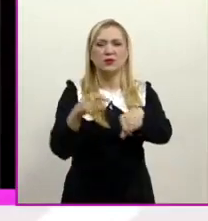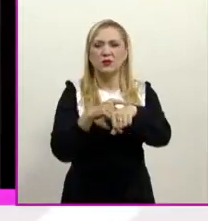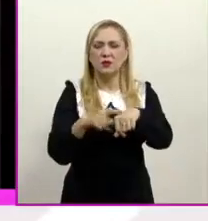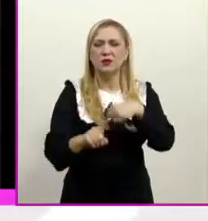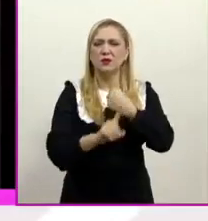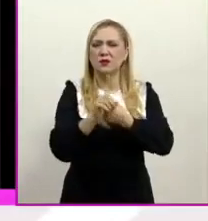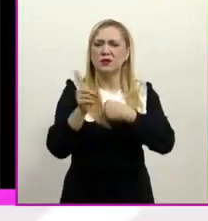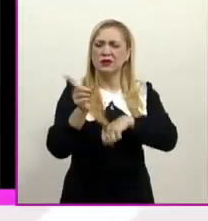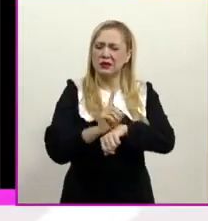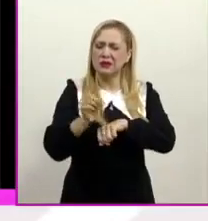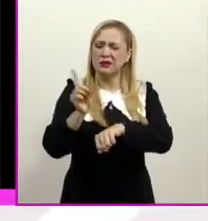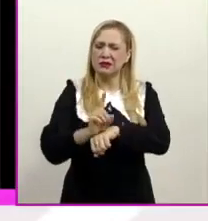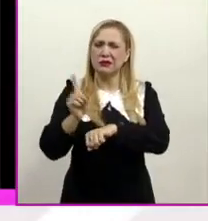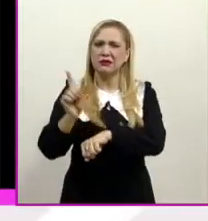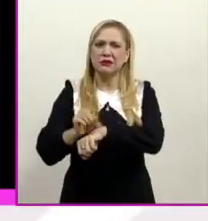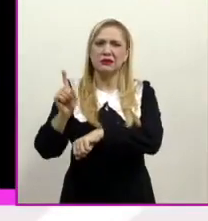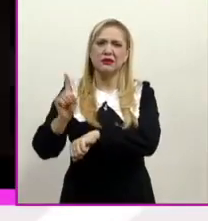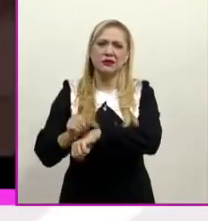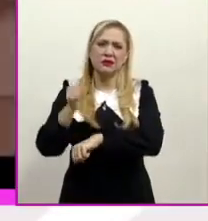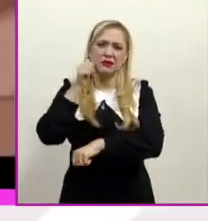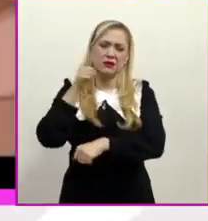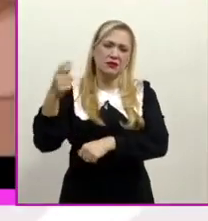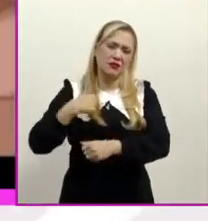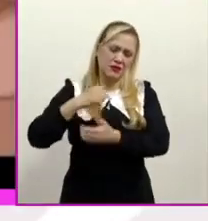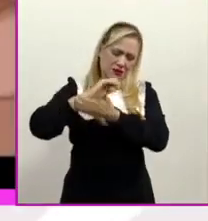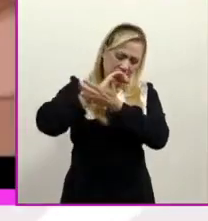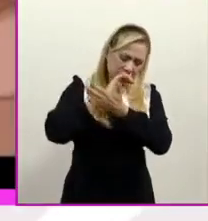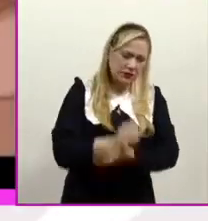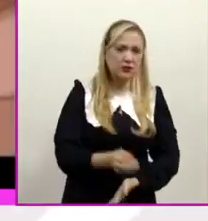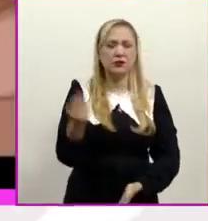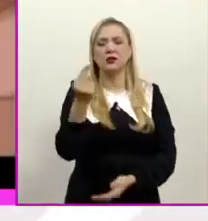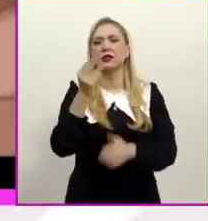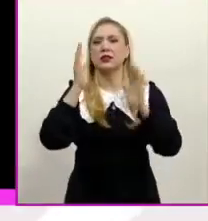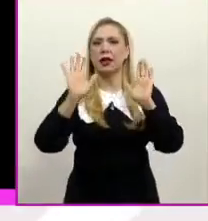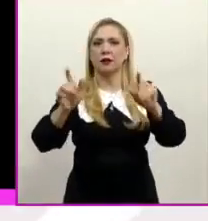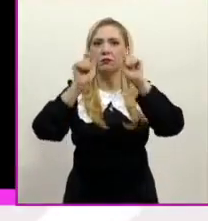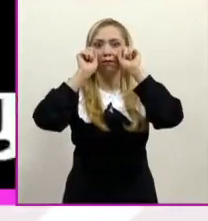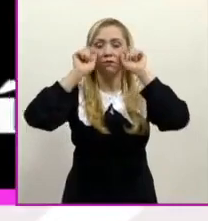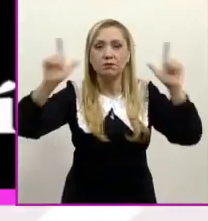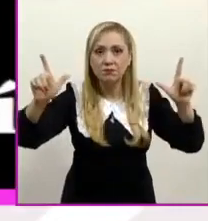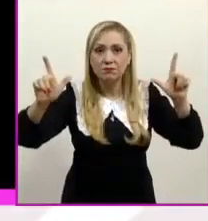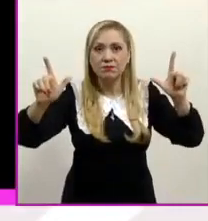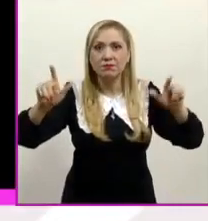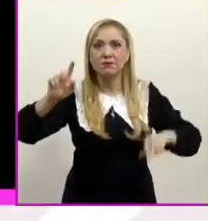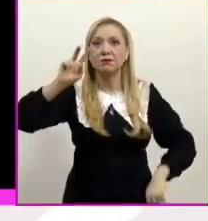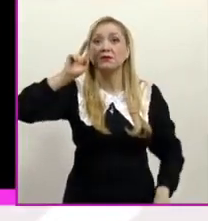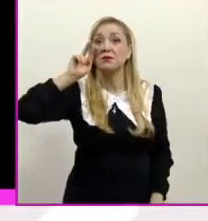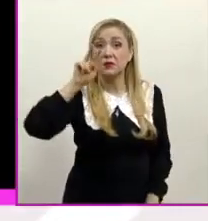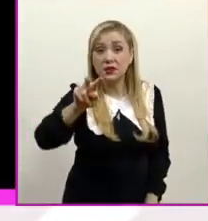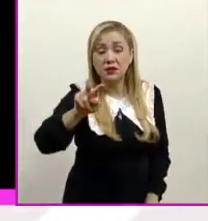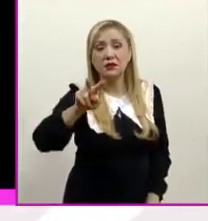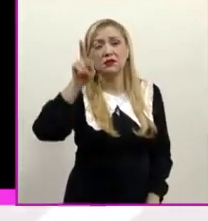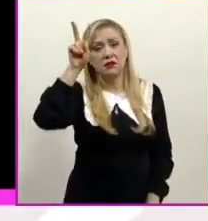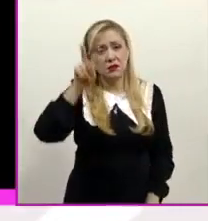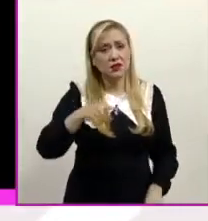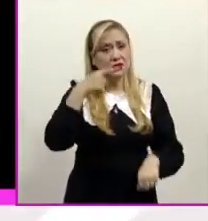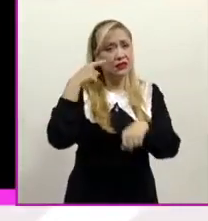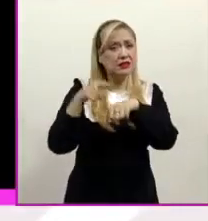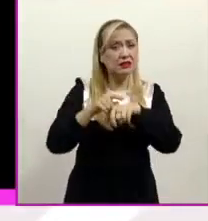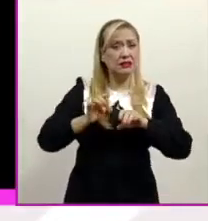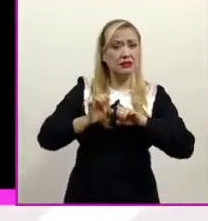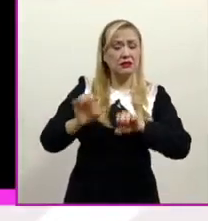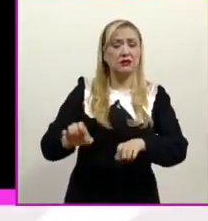enfrentamos todos los días y nos oprimen. Es urgente despertar, abrir los ojos porque el racismo mata.